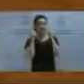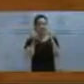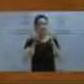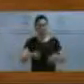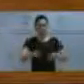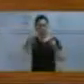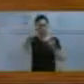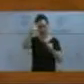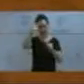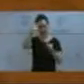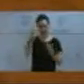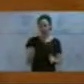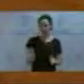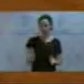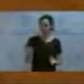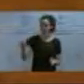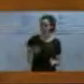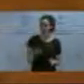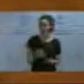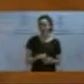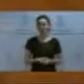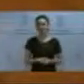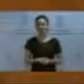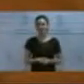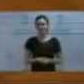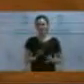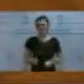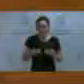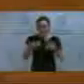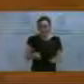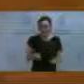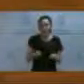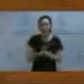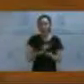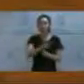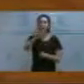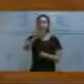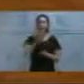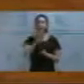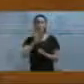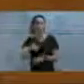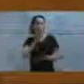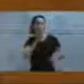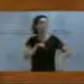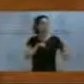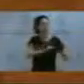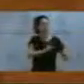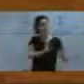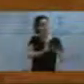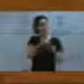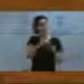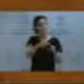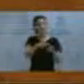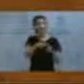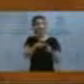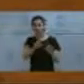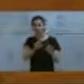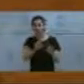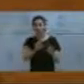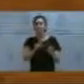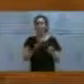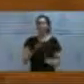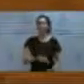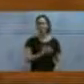renovación de mentalidad, de renovación en el ámbito de los partidos políticos, también en el ámbito